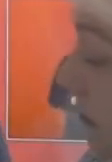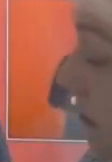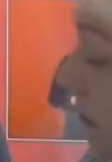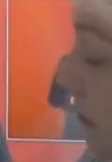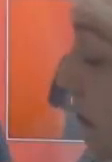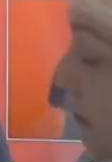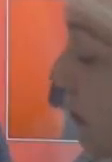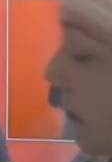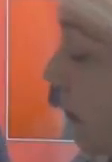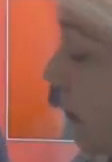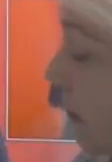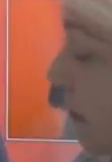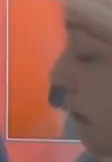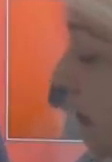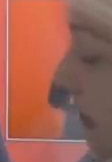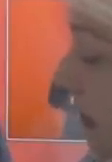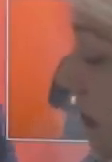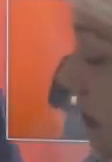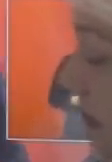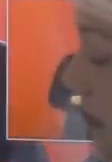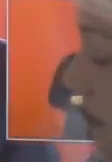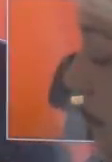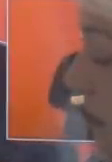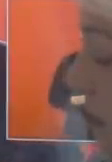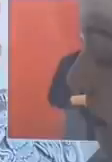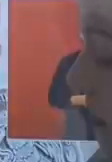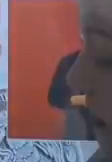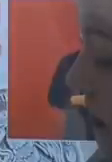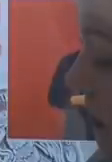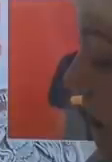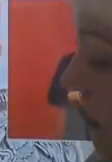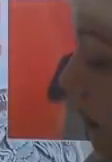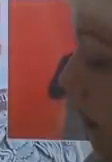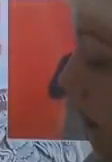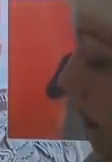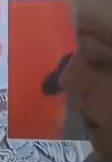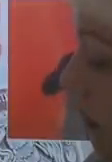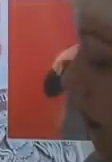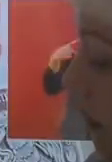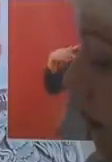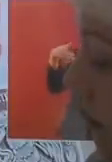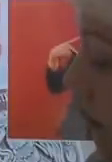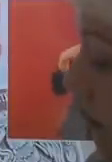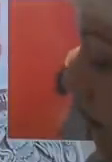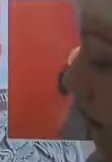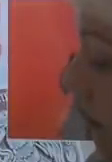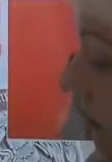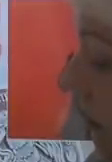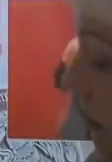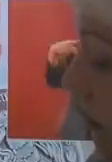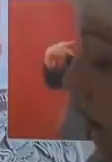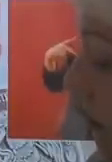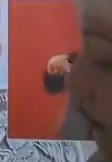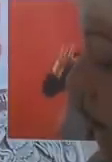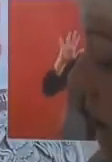lo deciden, porque es un asunto voluntario,